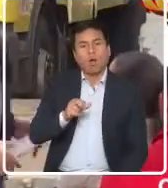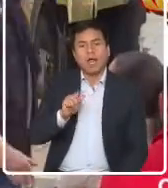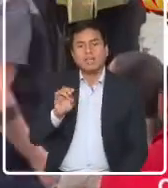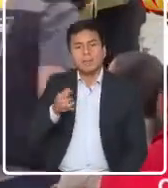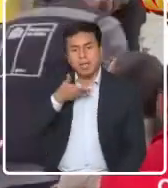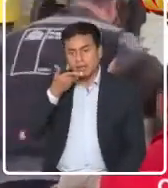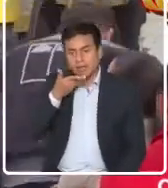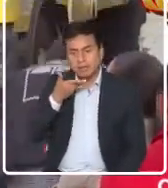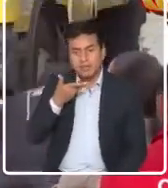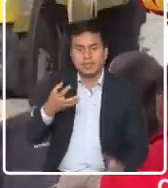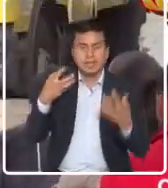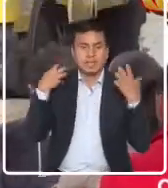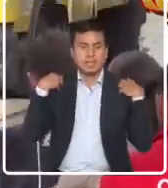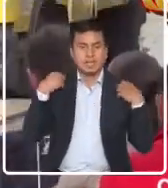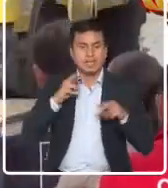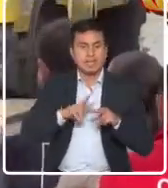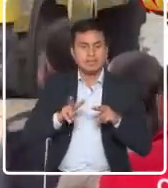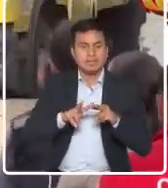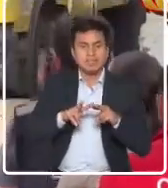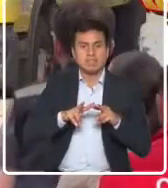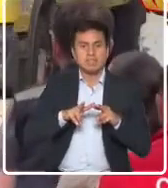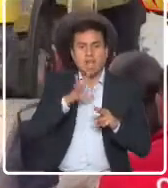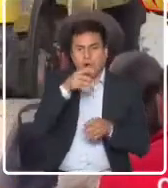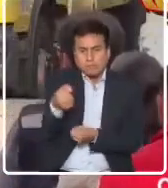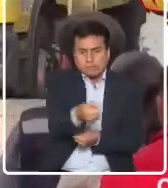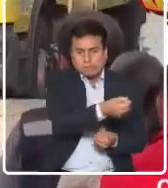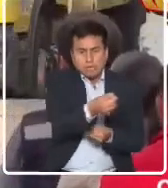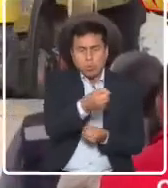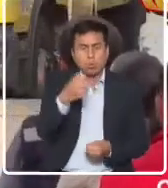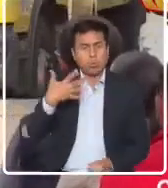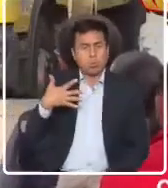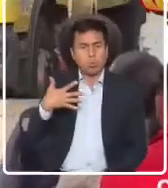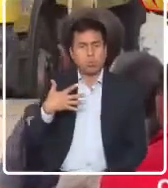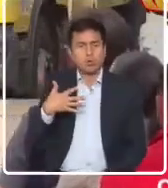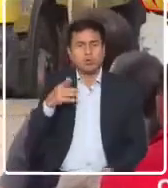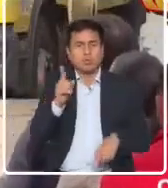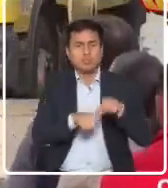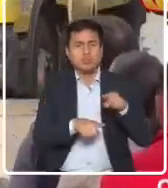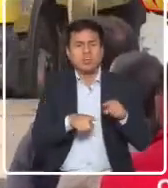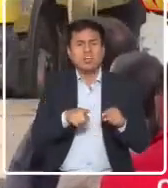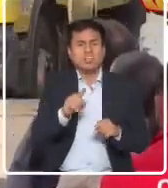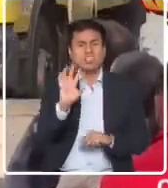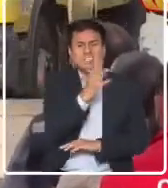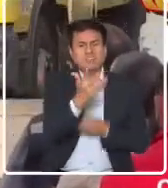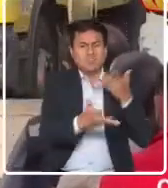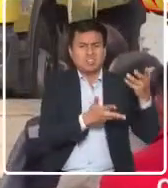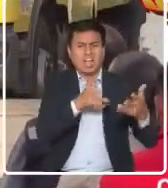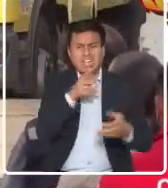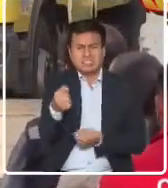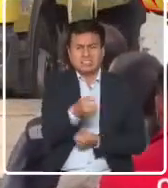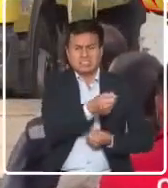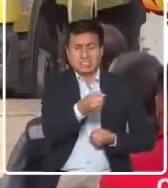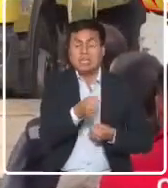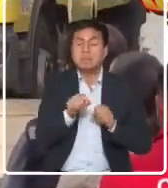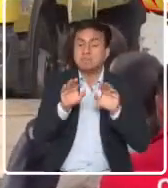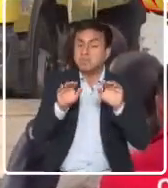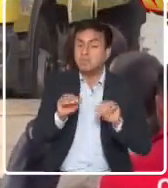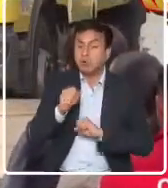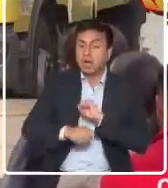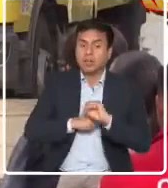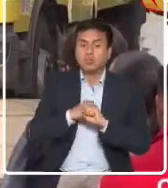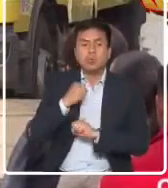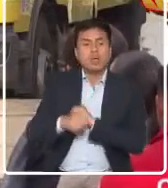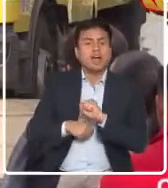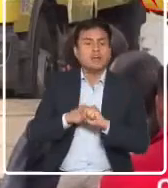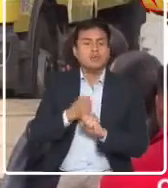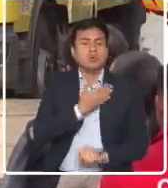La tarea que desempeñan las y los brigadistas es crucial para la contención y combate de los incendios forestales. Por lo mismo, año a